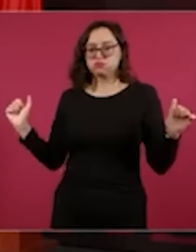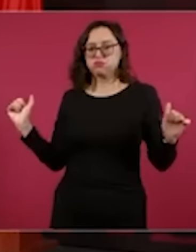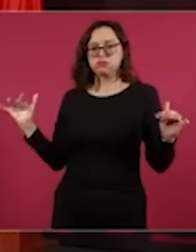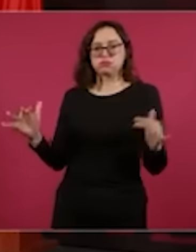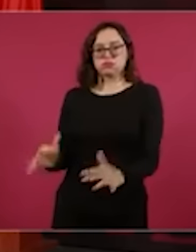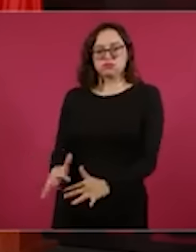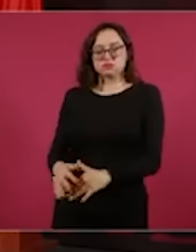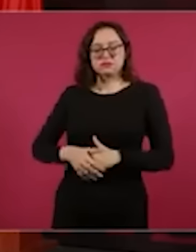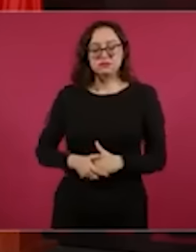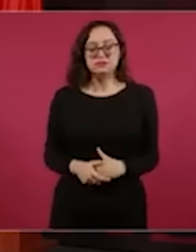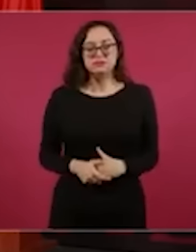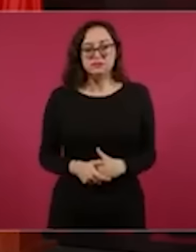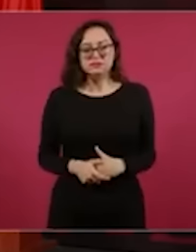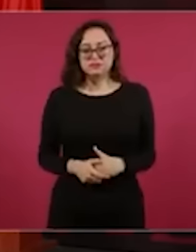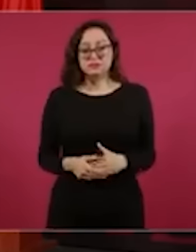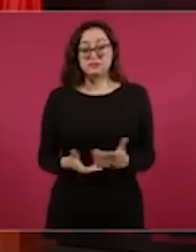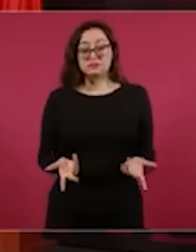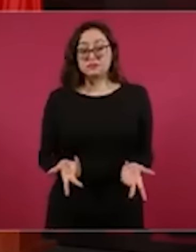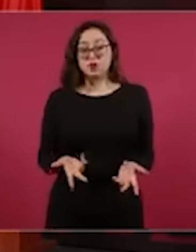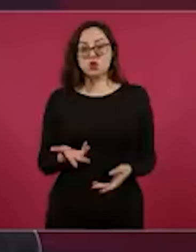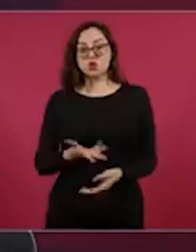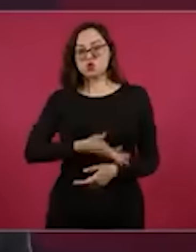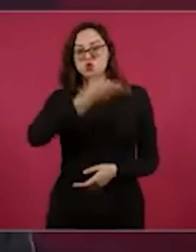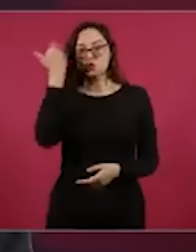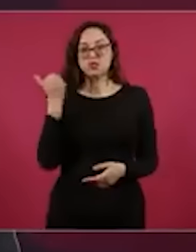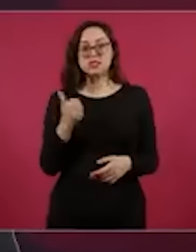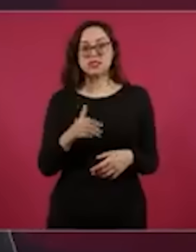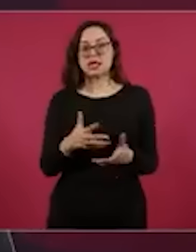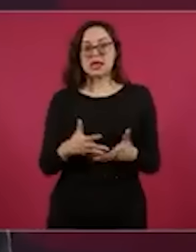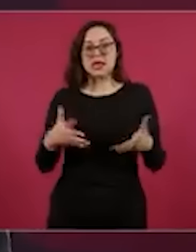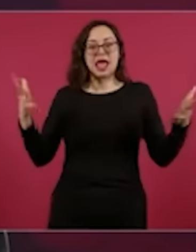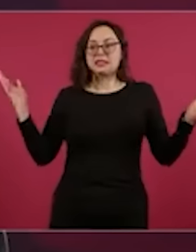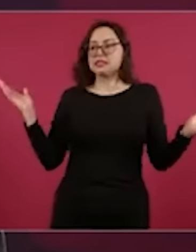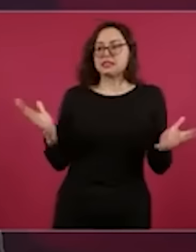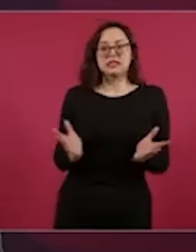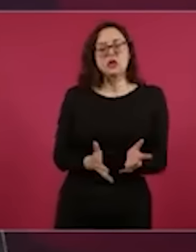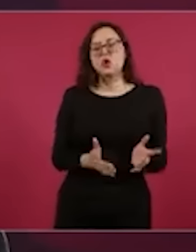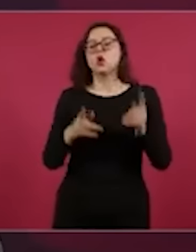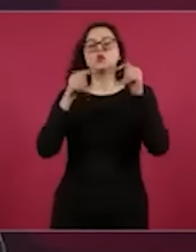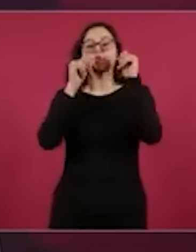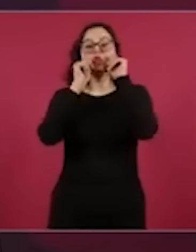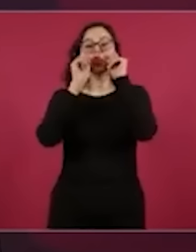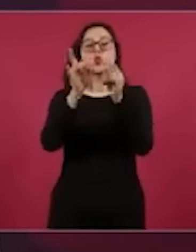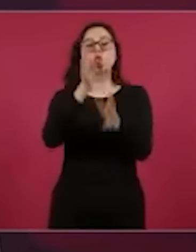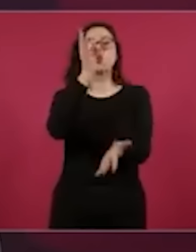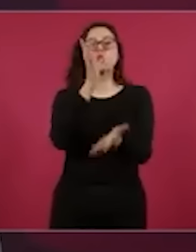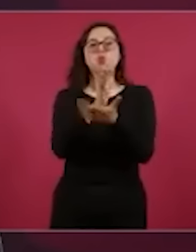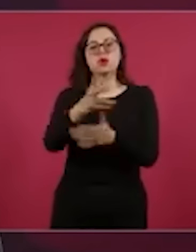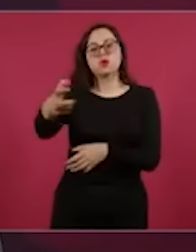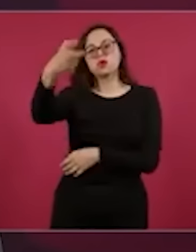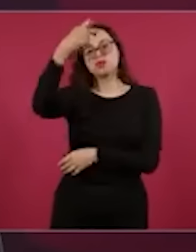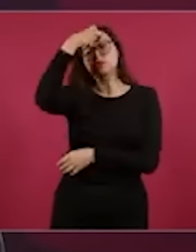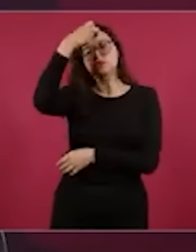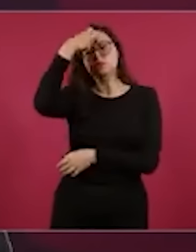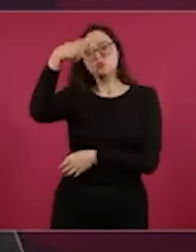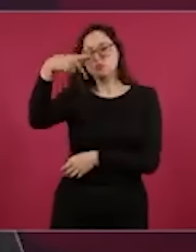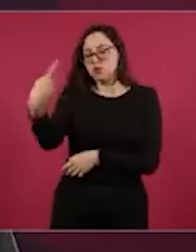Es difícil saber qué tan grande o más pequeño, simplemente es único y lo tenemos y ya está ya